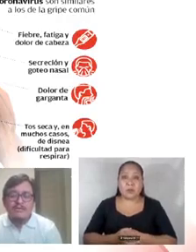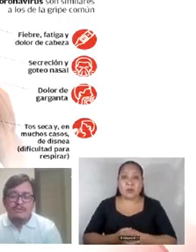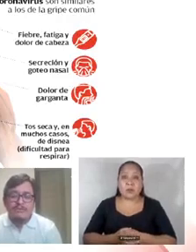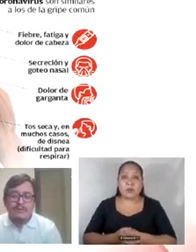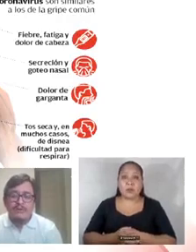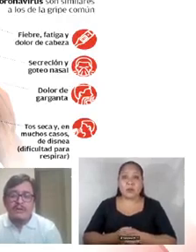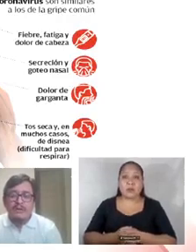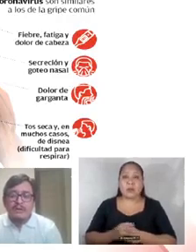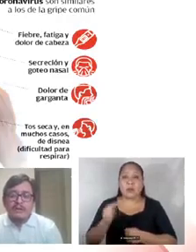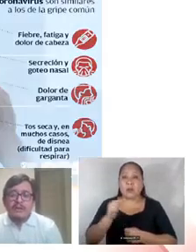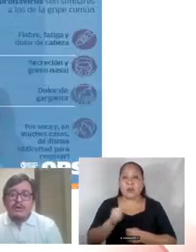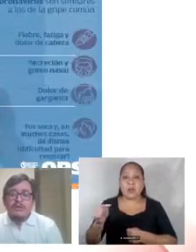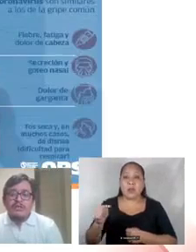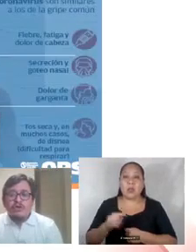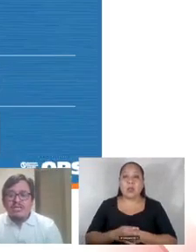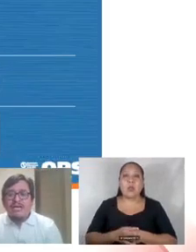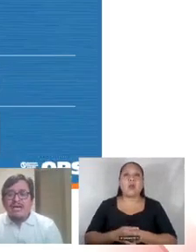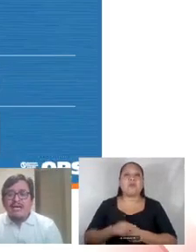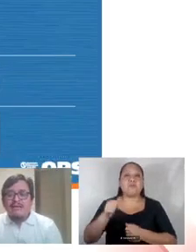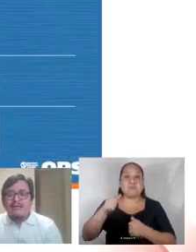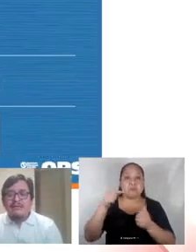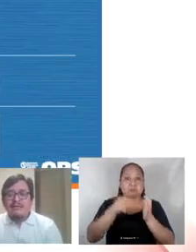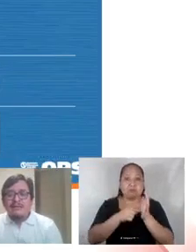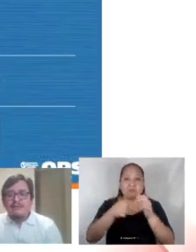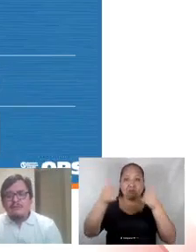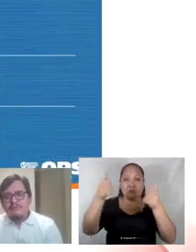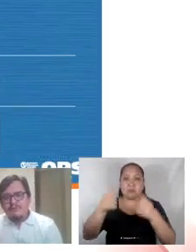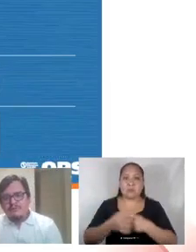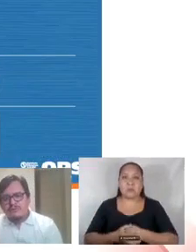un clic más, por favor. Y hoy día,